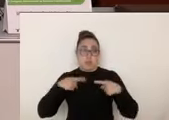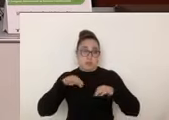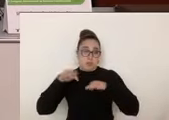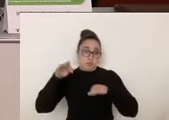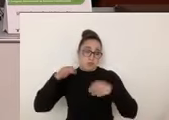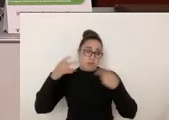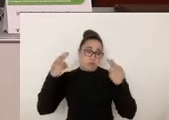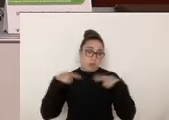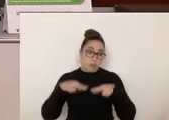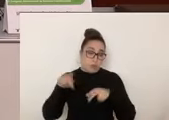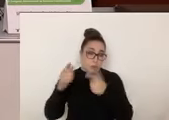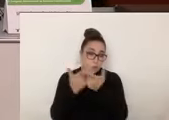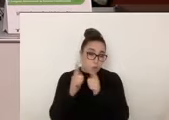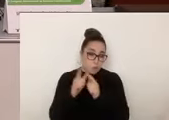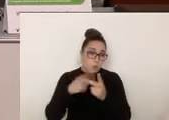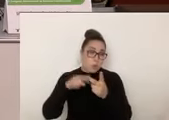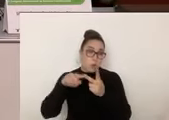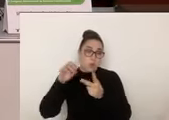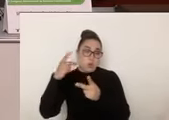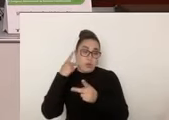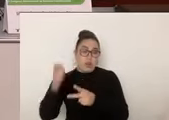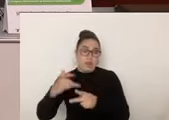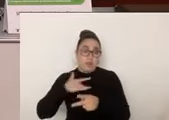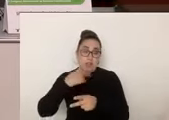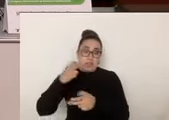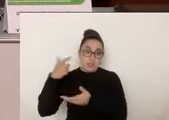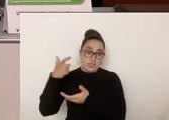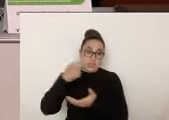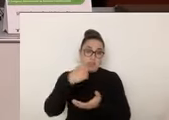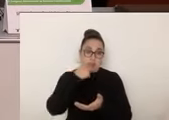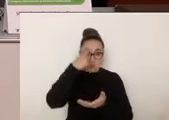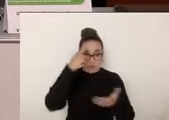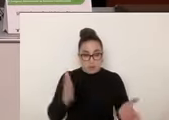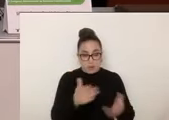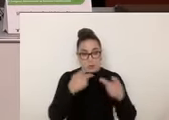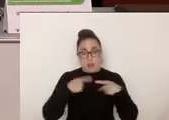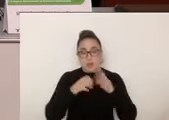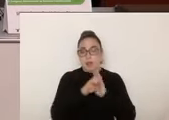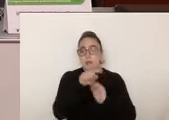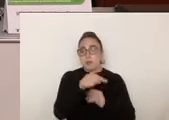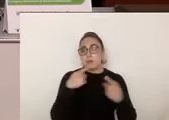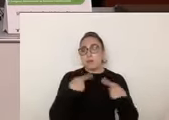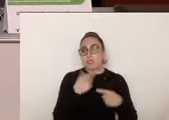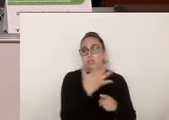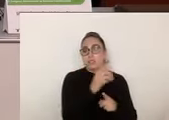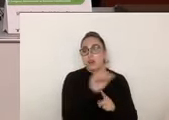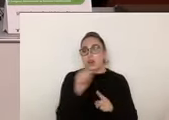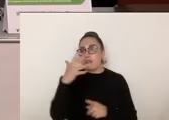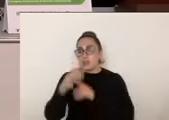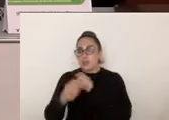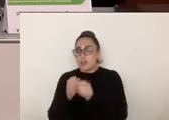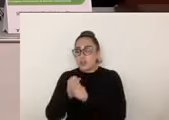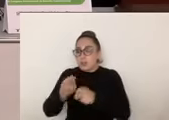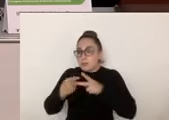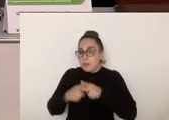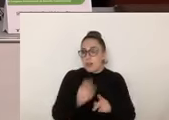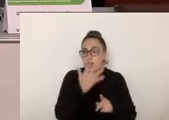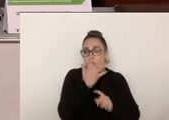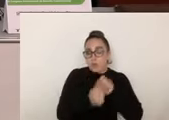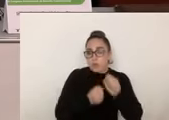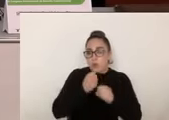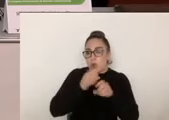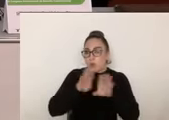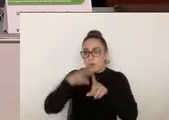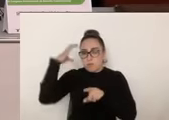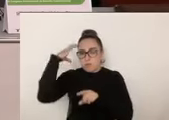partido político o los gobernantes que han invertido. Porque si la persona tiene entre 5 y 10 años y el pico de criminalidad empieza a los 5, eso significa que se